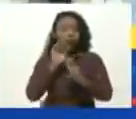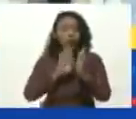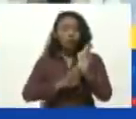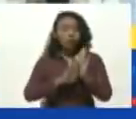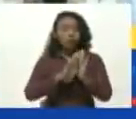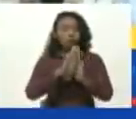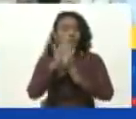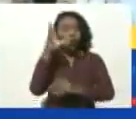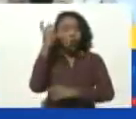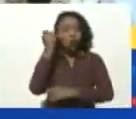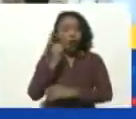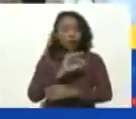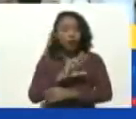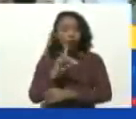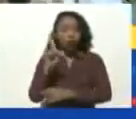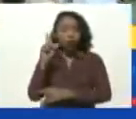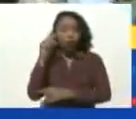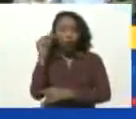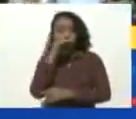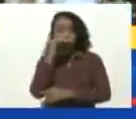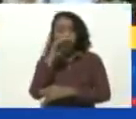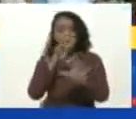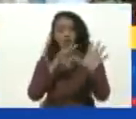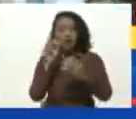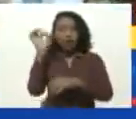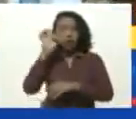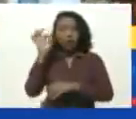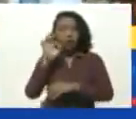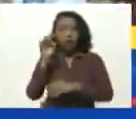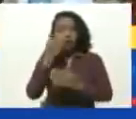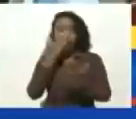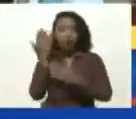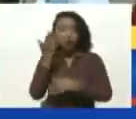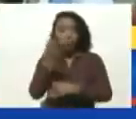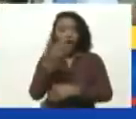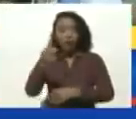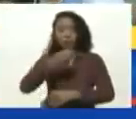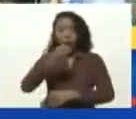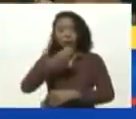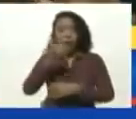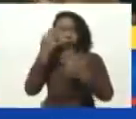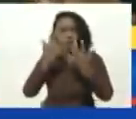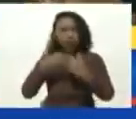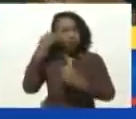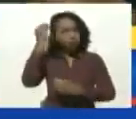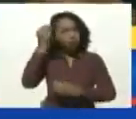lograrla, 31 de octubre, 70%. Mira este dato, Luis José, tú que eres periodista, analista.